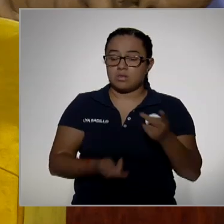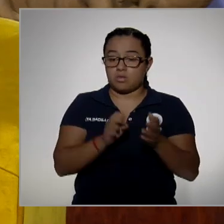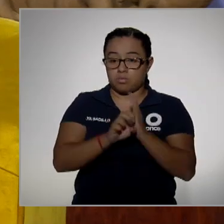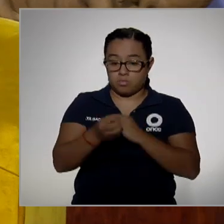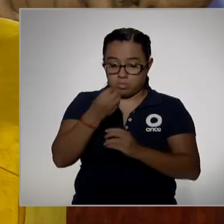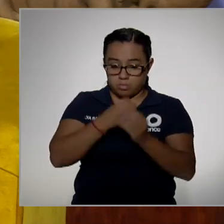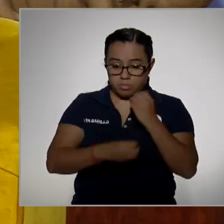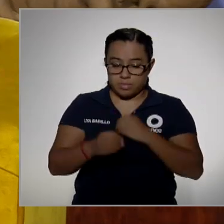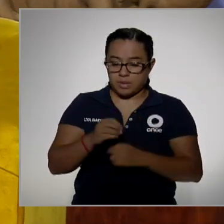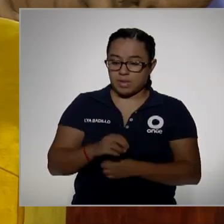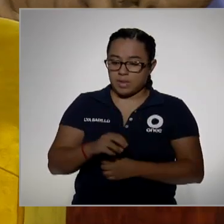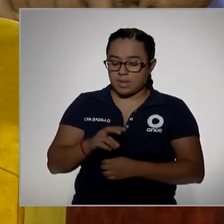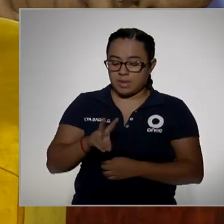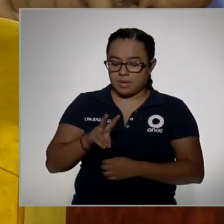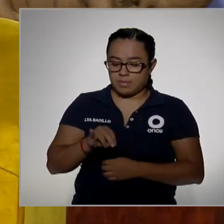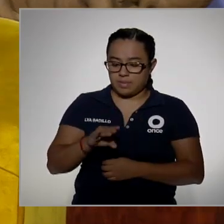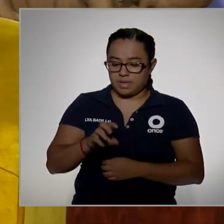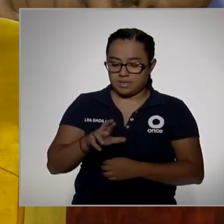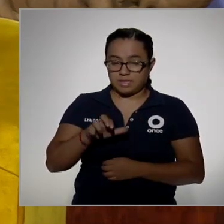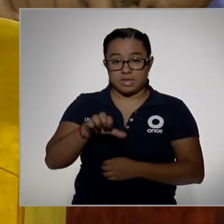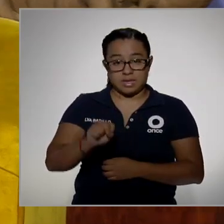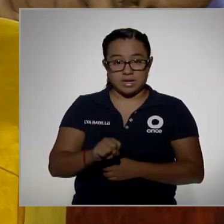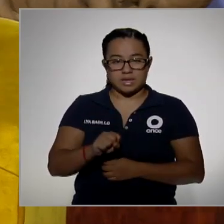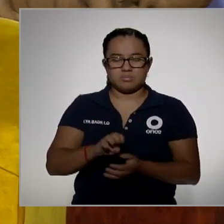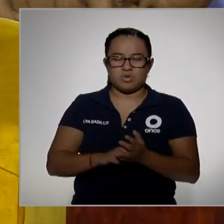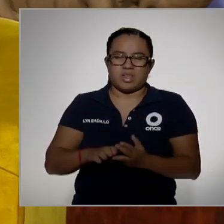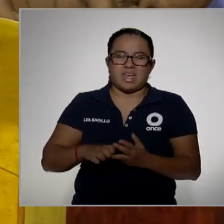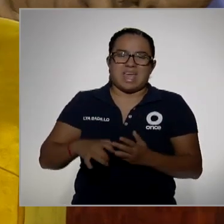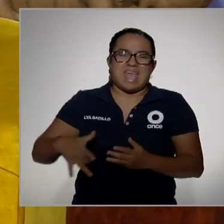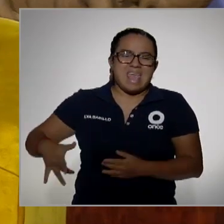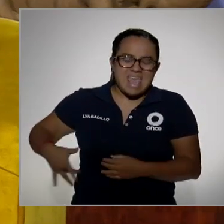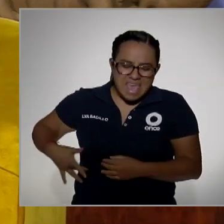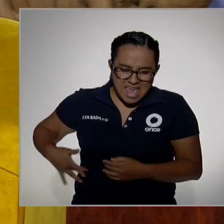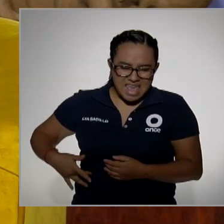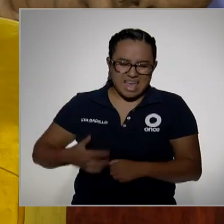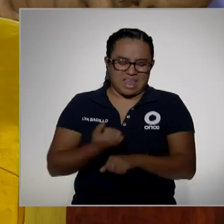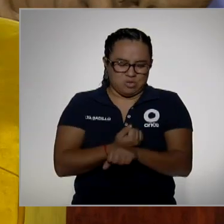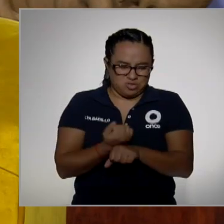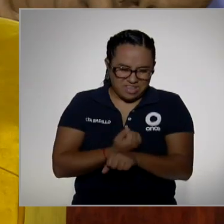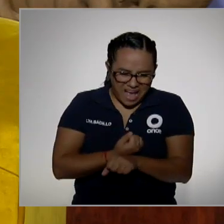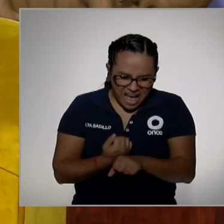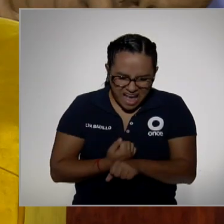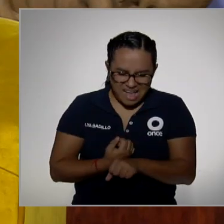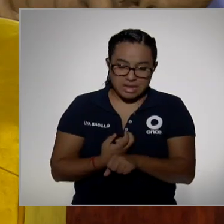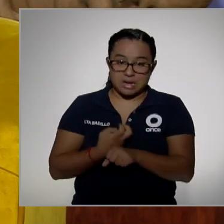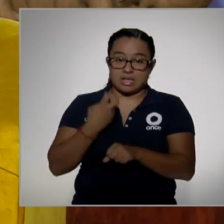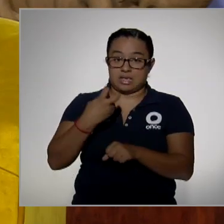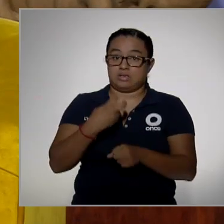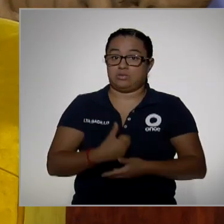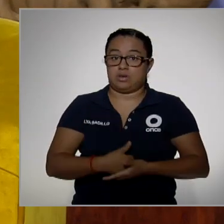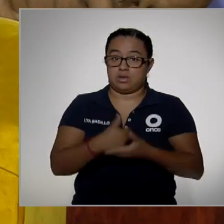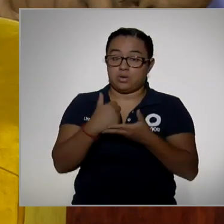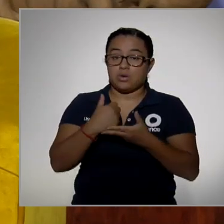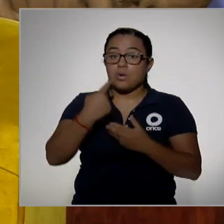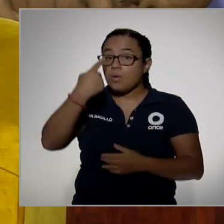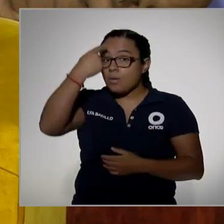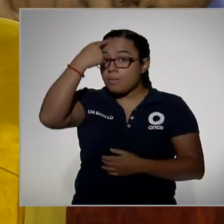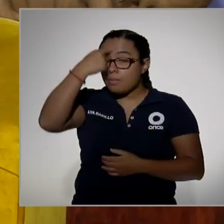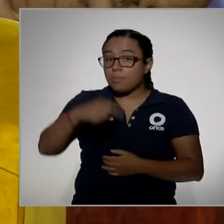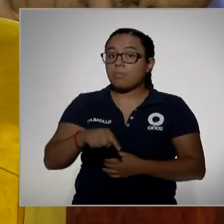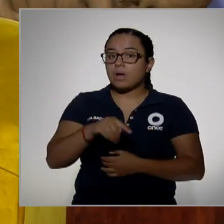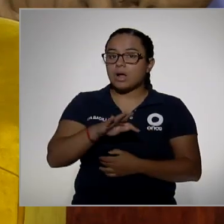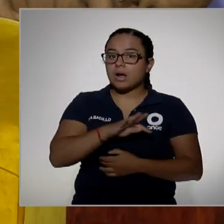consumo de vísceras así como de hígado bazo sangre les ayuda para para remediar